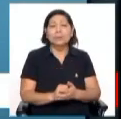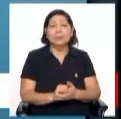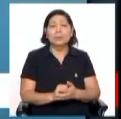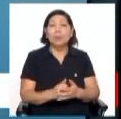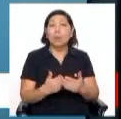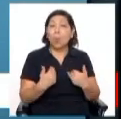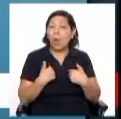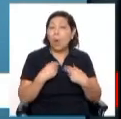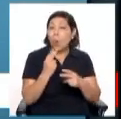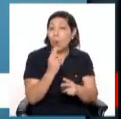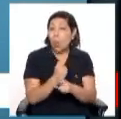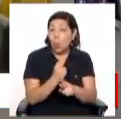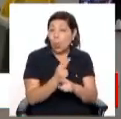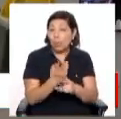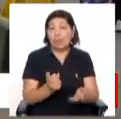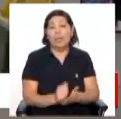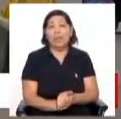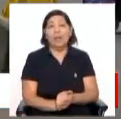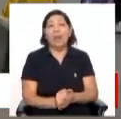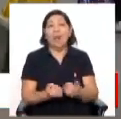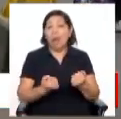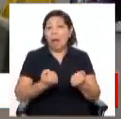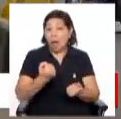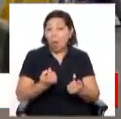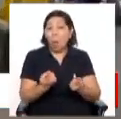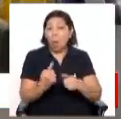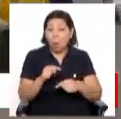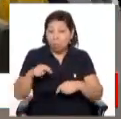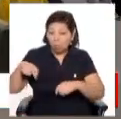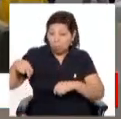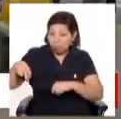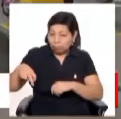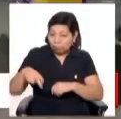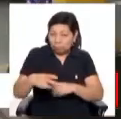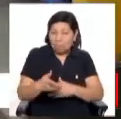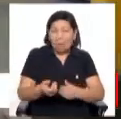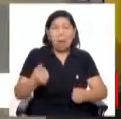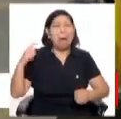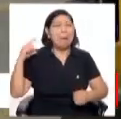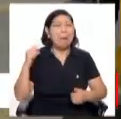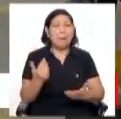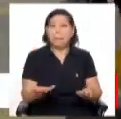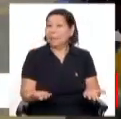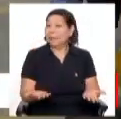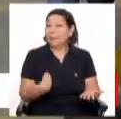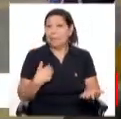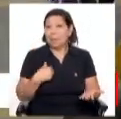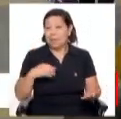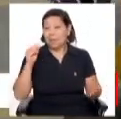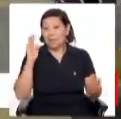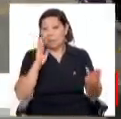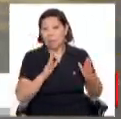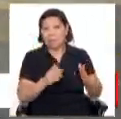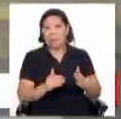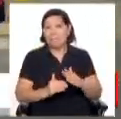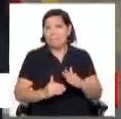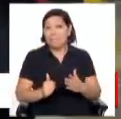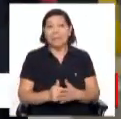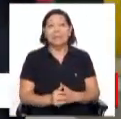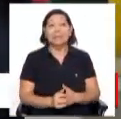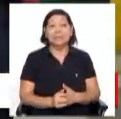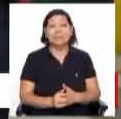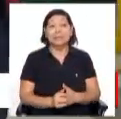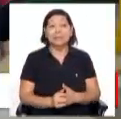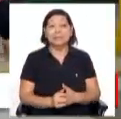que tengan más cuidado los carros al pasar, porque los carros pasan con velocidad. A mí me preocupa que no pongan semáforo,